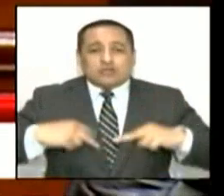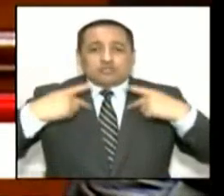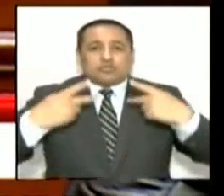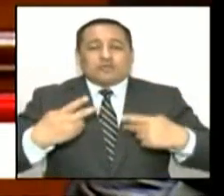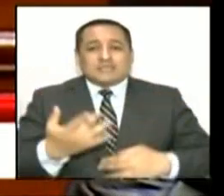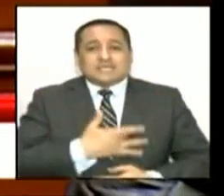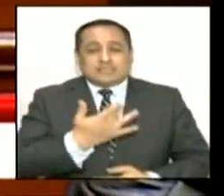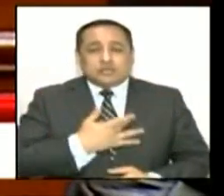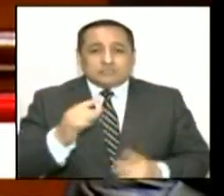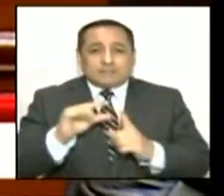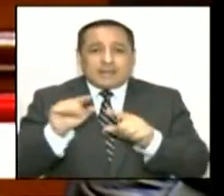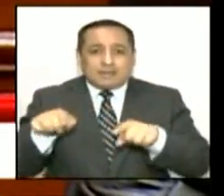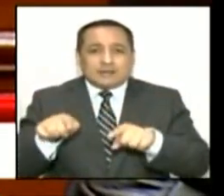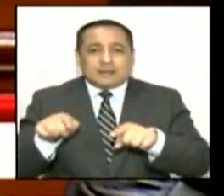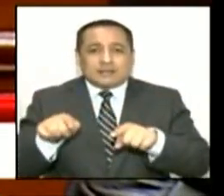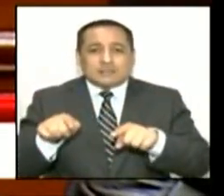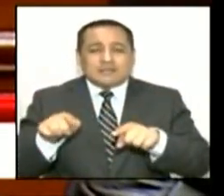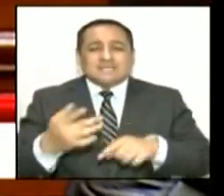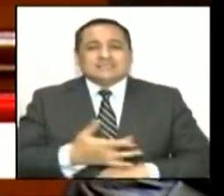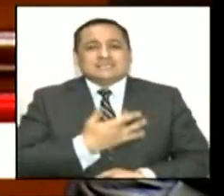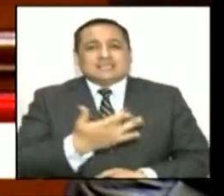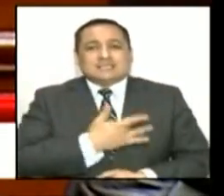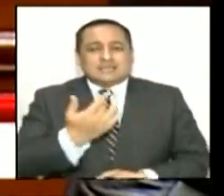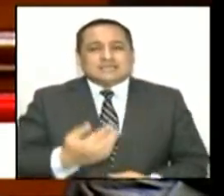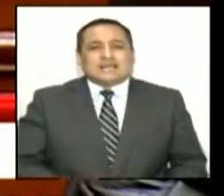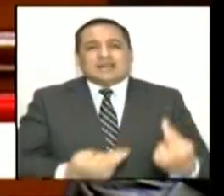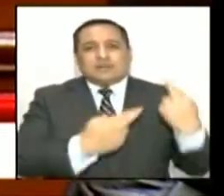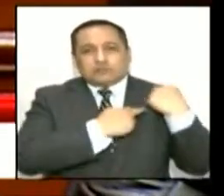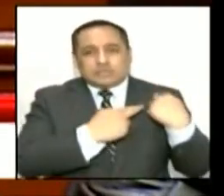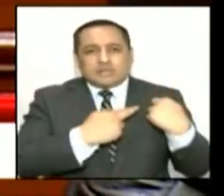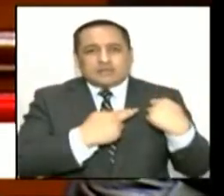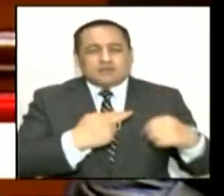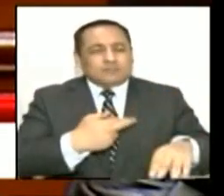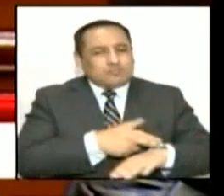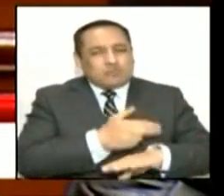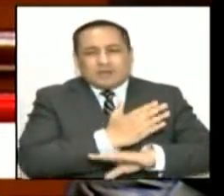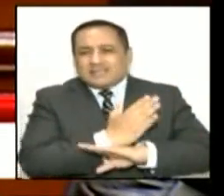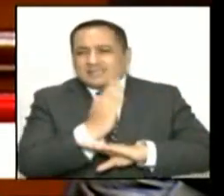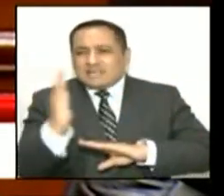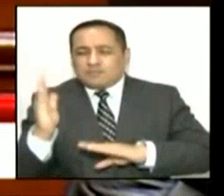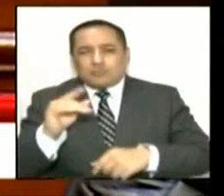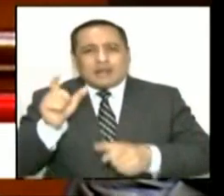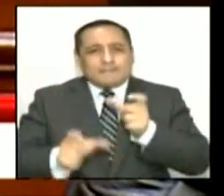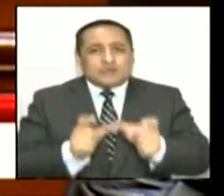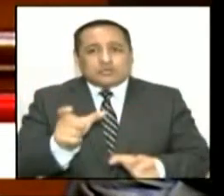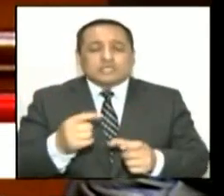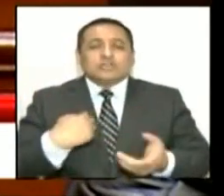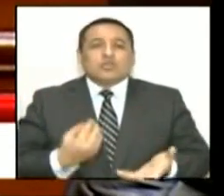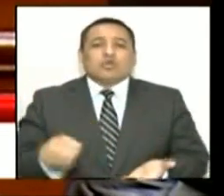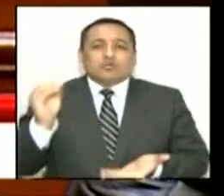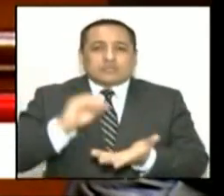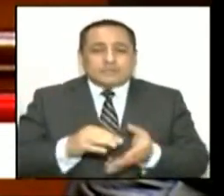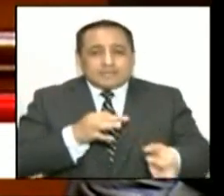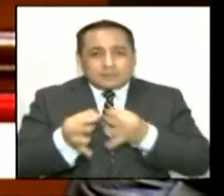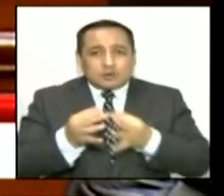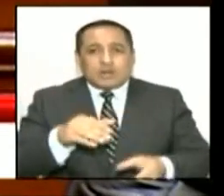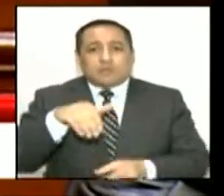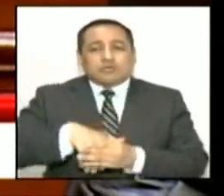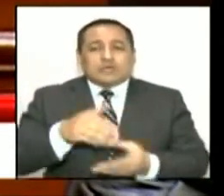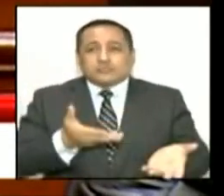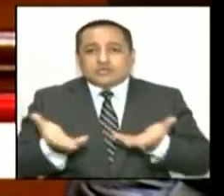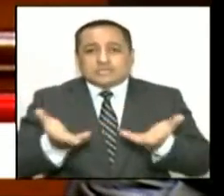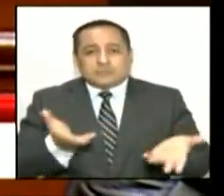sentido de esta palabra. Sentirse responsable por el resto de las personas. Y aquí vuelvo otra vez a la vocación de